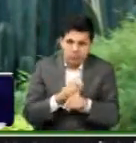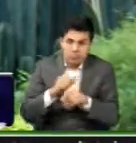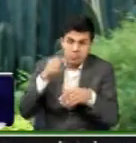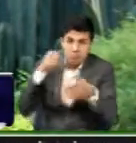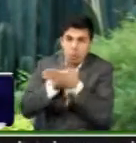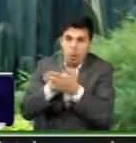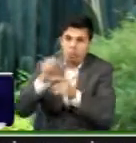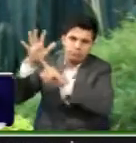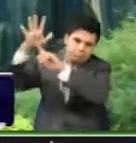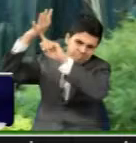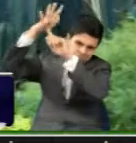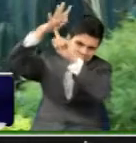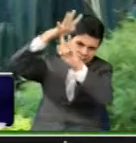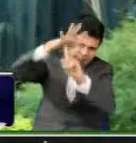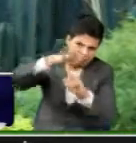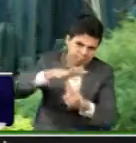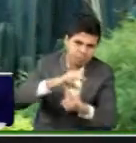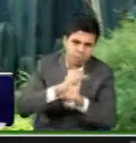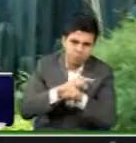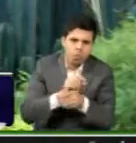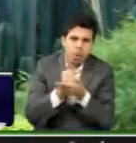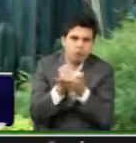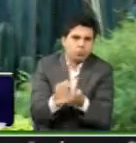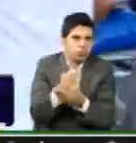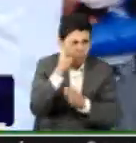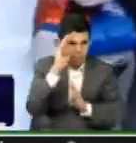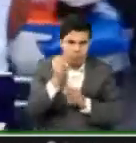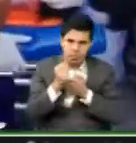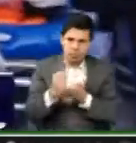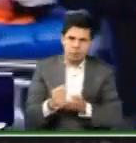clínica por parte de un helicóptero del ejército.